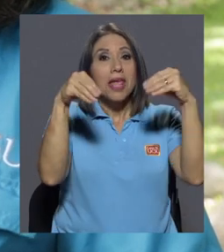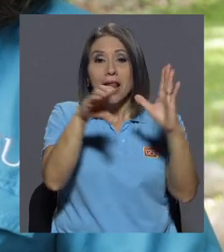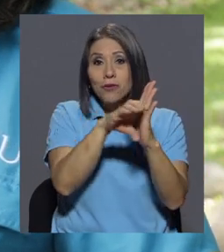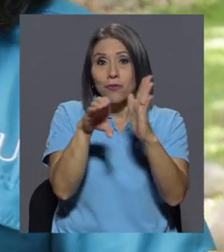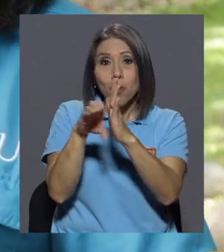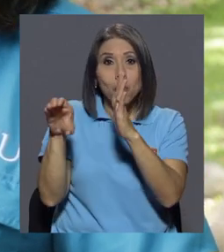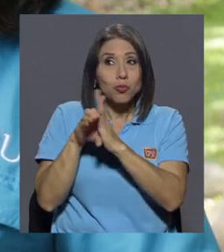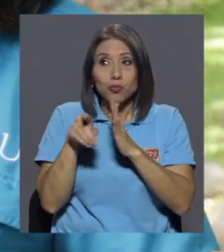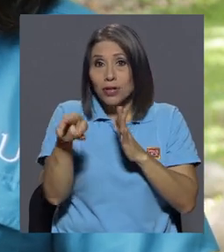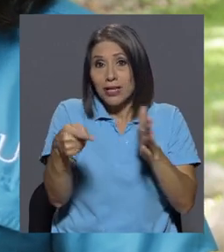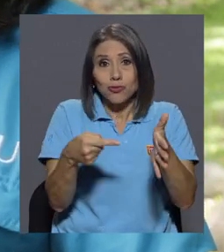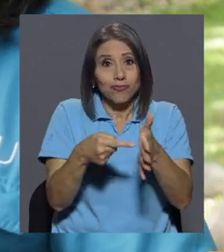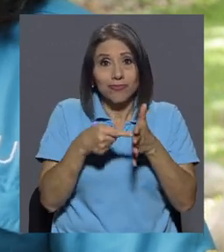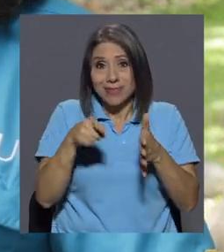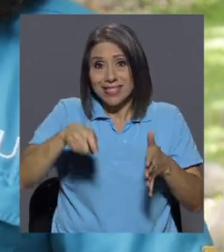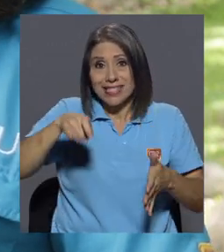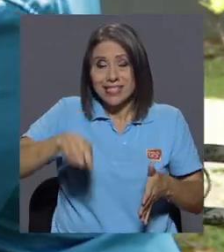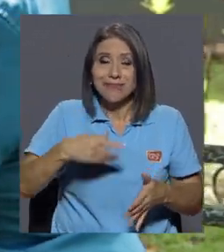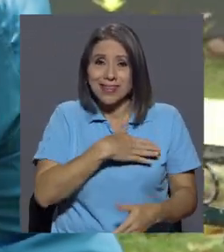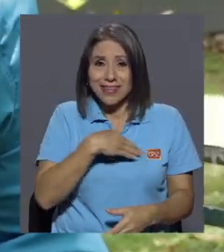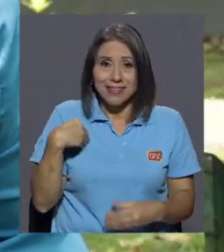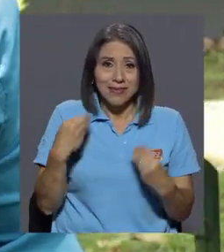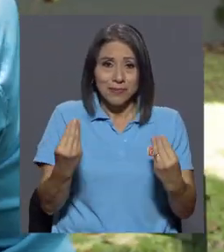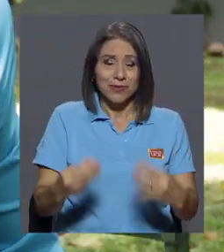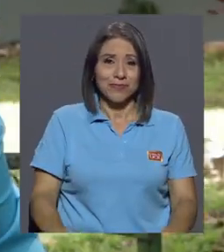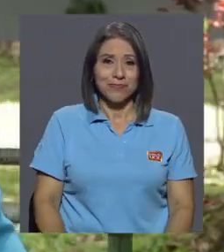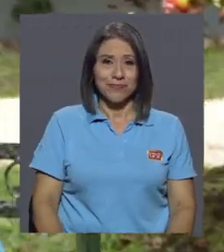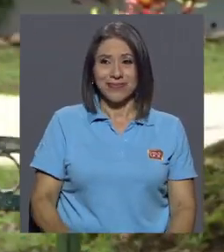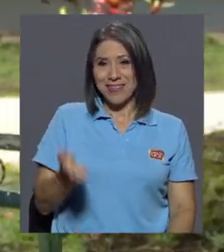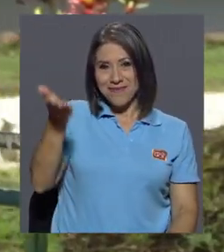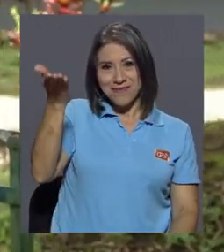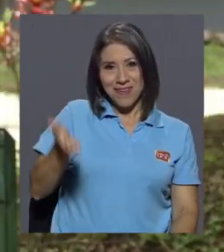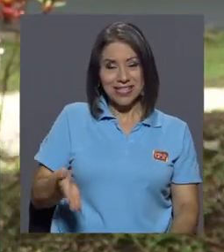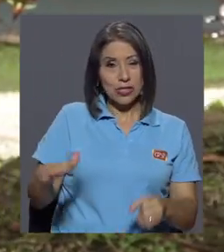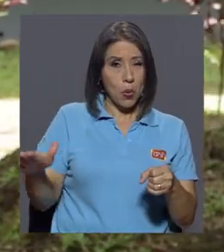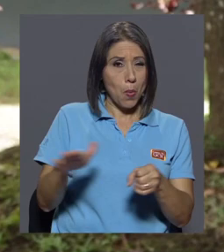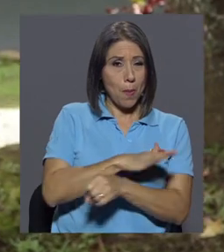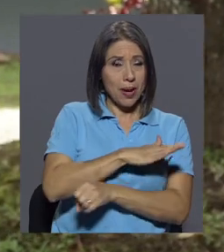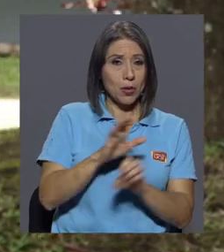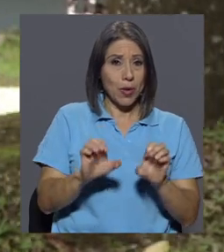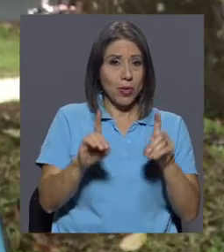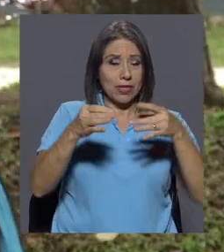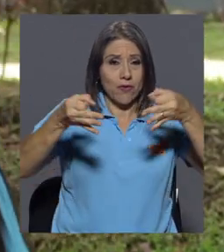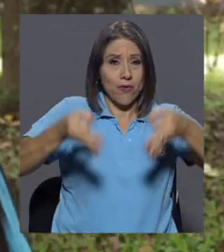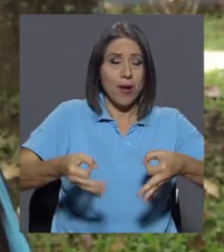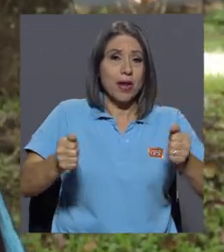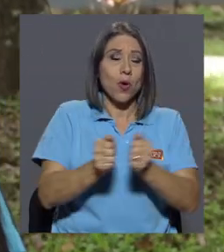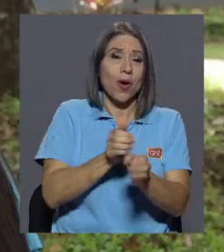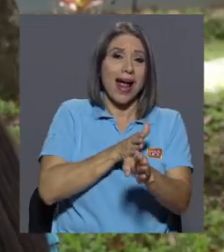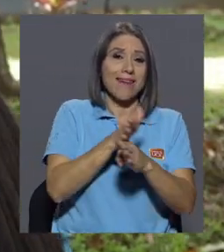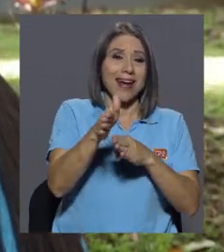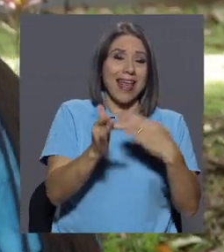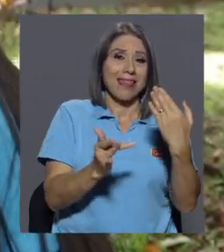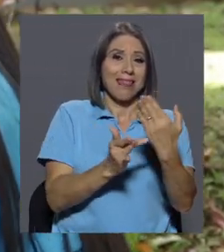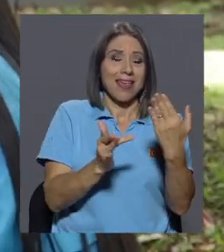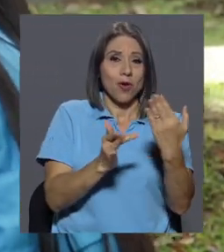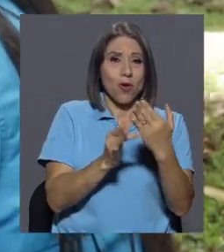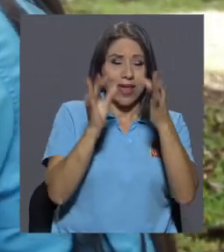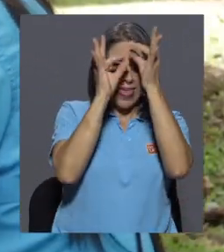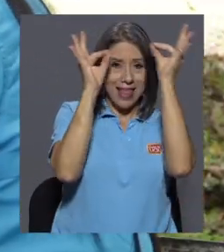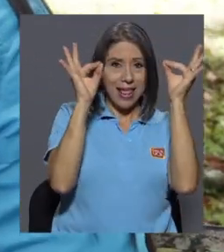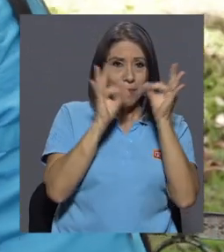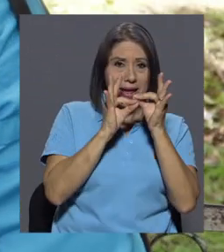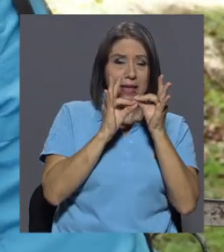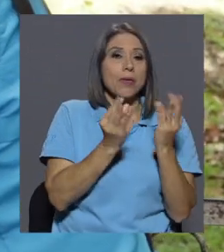que las requería. Me encantaba mucho. Vázquez completó su educación formal con las carreras de Tecnología de la Imagen,